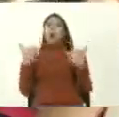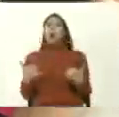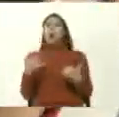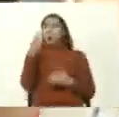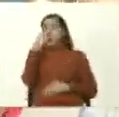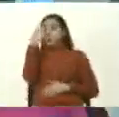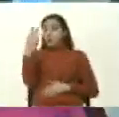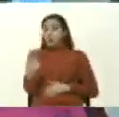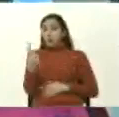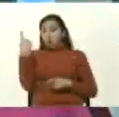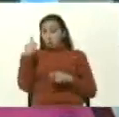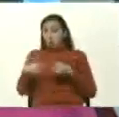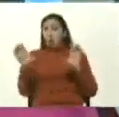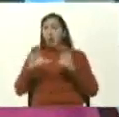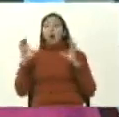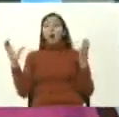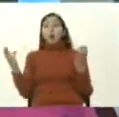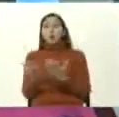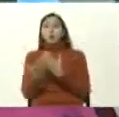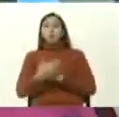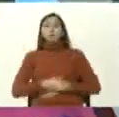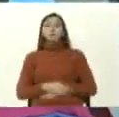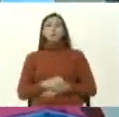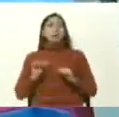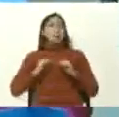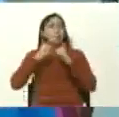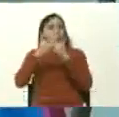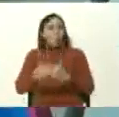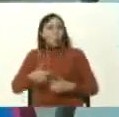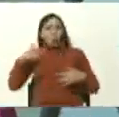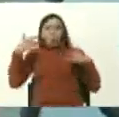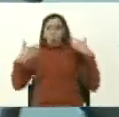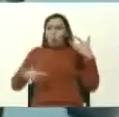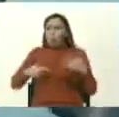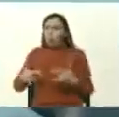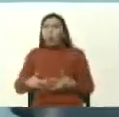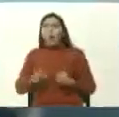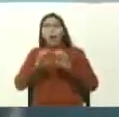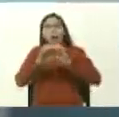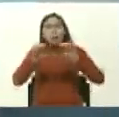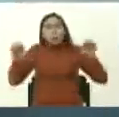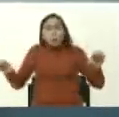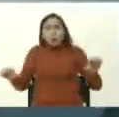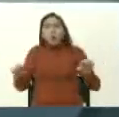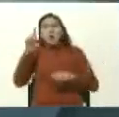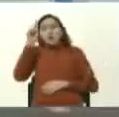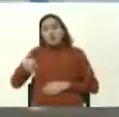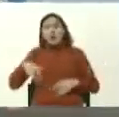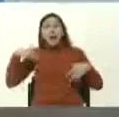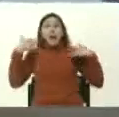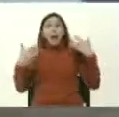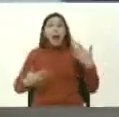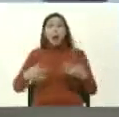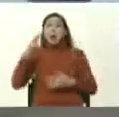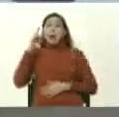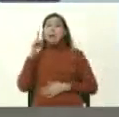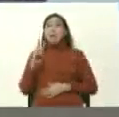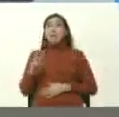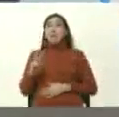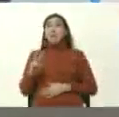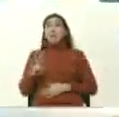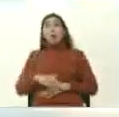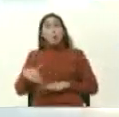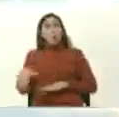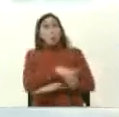salón, vicepresidenta, porque así como iniciamos las actividades escolares, y alegría, hemos visto en las calles del